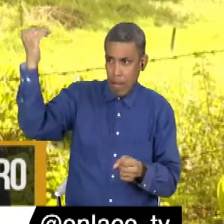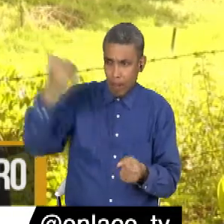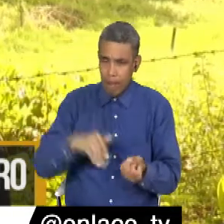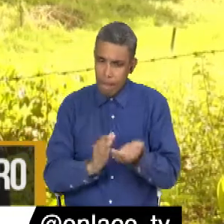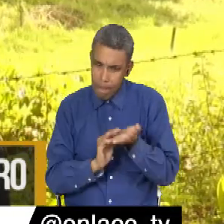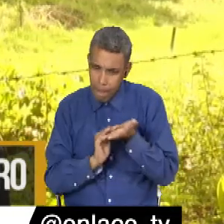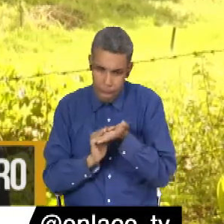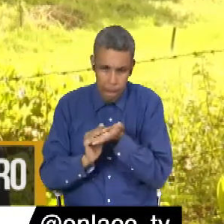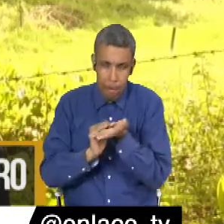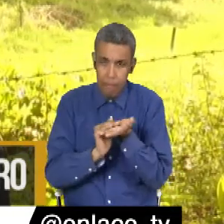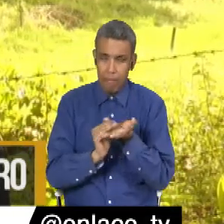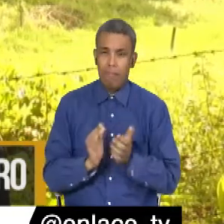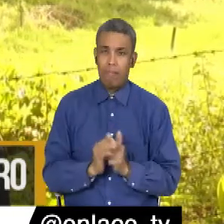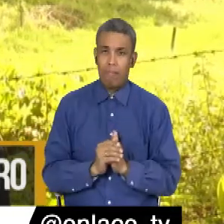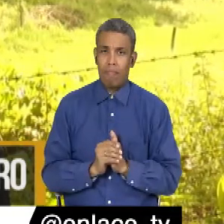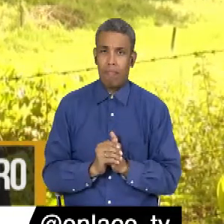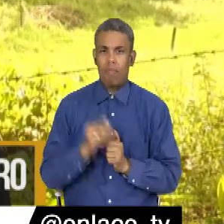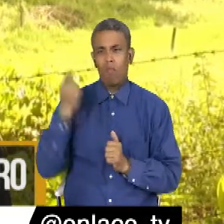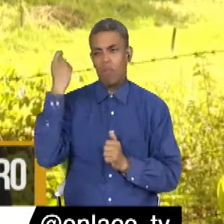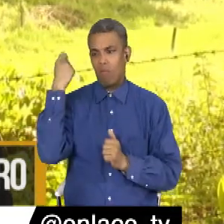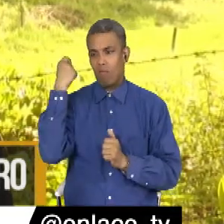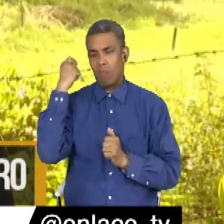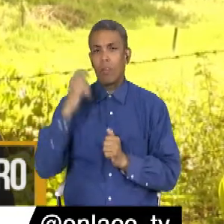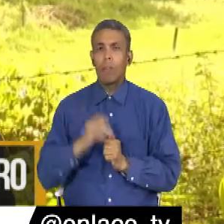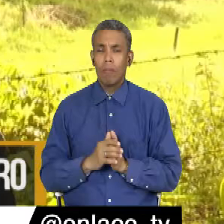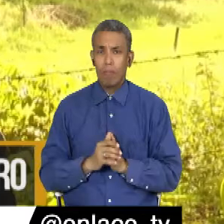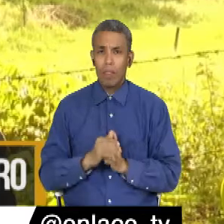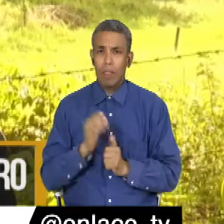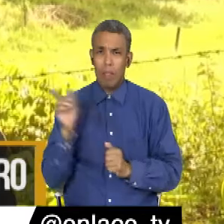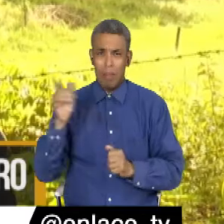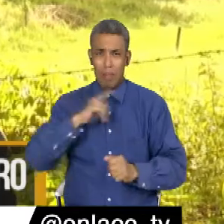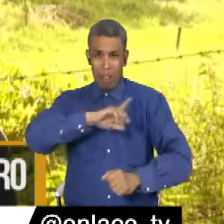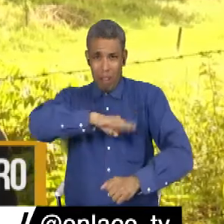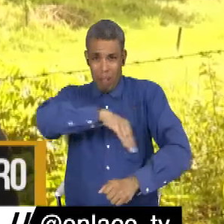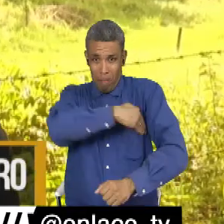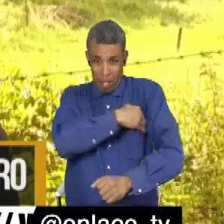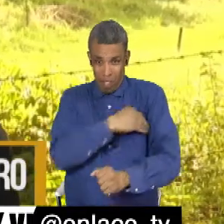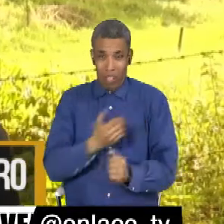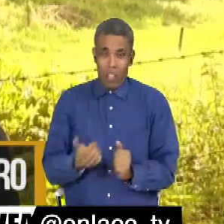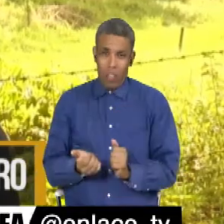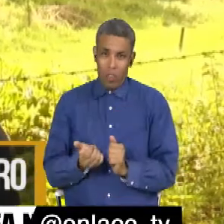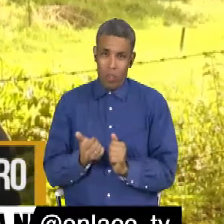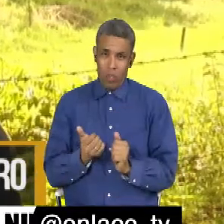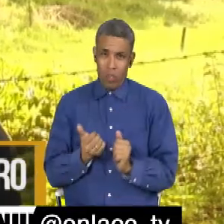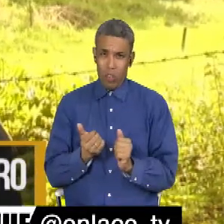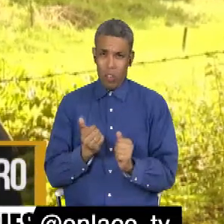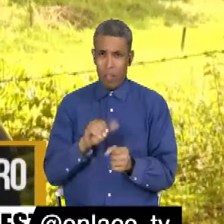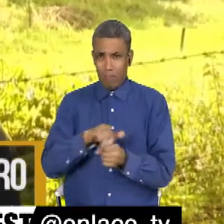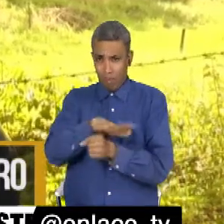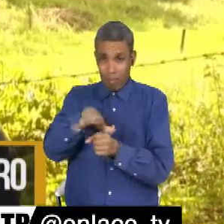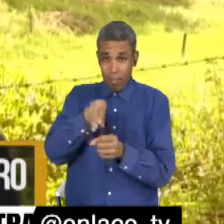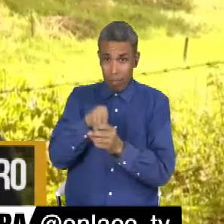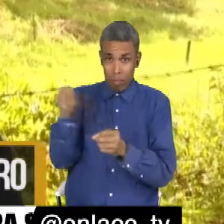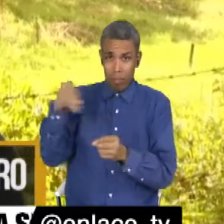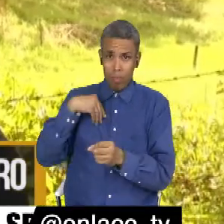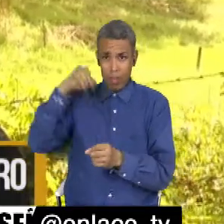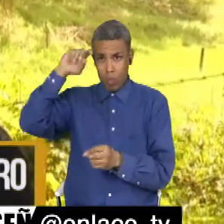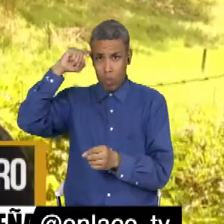intercambio de comunicaciones ahí con un representante del Ministerio del Interior que fue delegado por el ministro. y también viene a escuchar las comunidades.